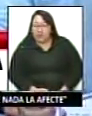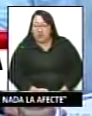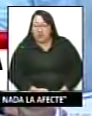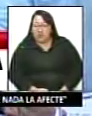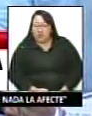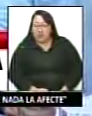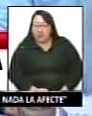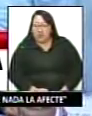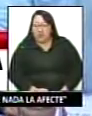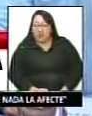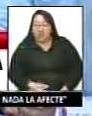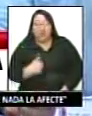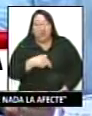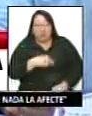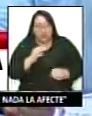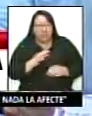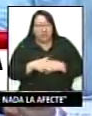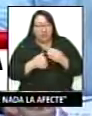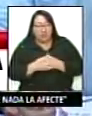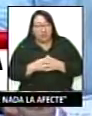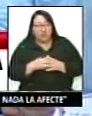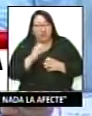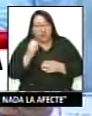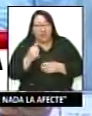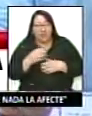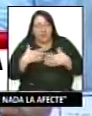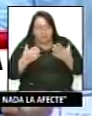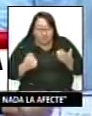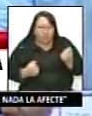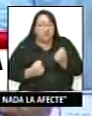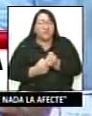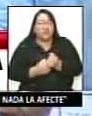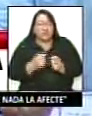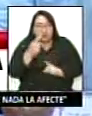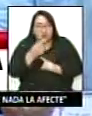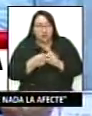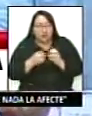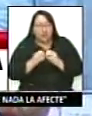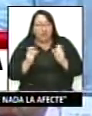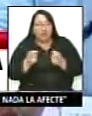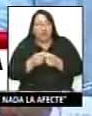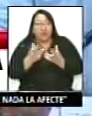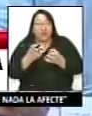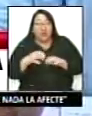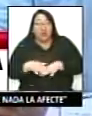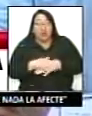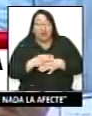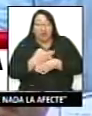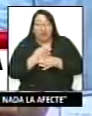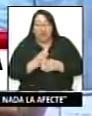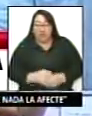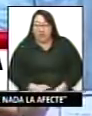de una manera absoluta e incondicional, reitero, para poder sumarnos a las comisiones que decidan